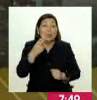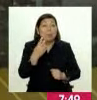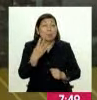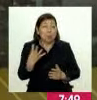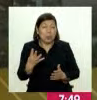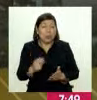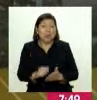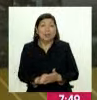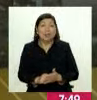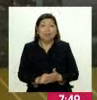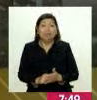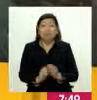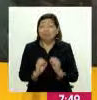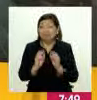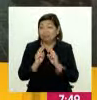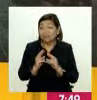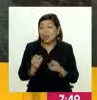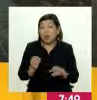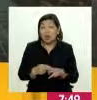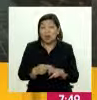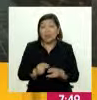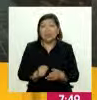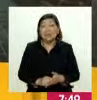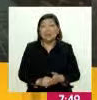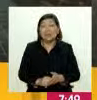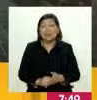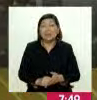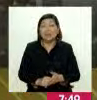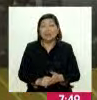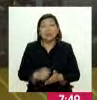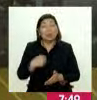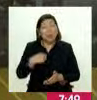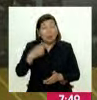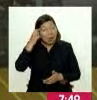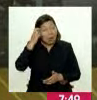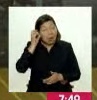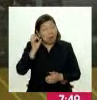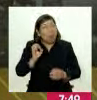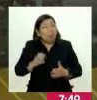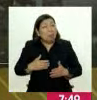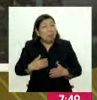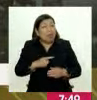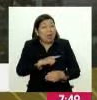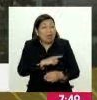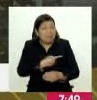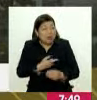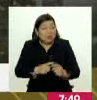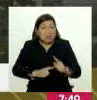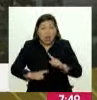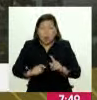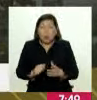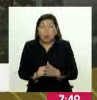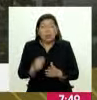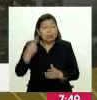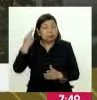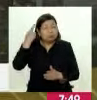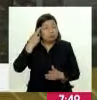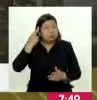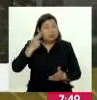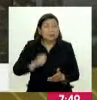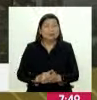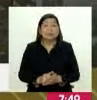del día creo que igual nos va a quedar a corto el tiempo, ¿no? Yo creo que se podría hacer un esfuerzo por hacer algo